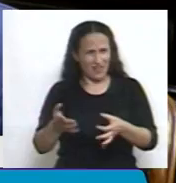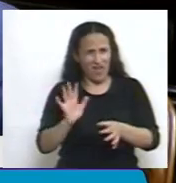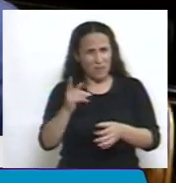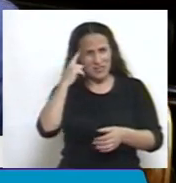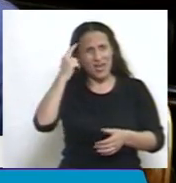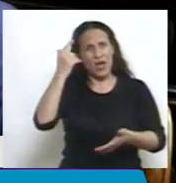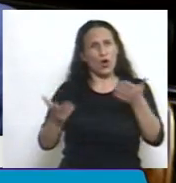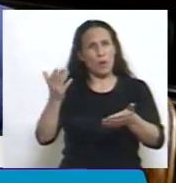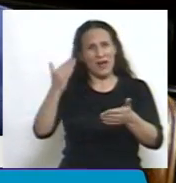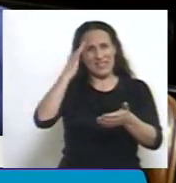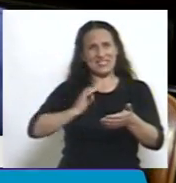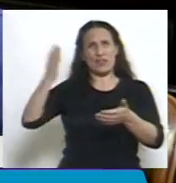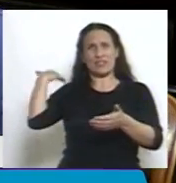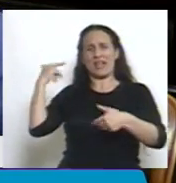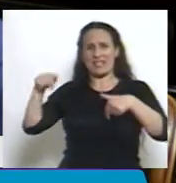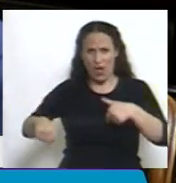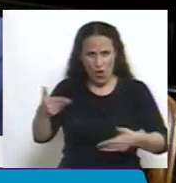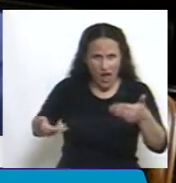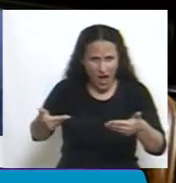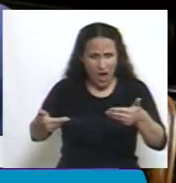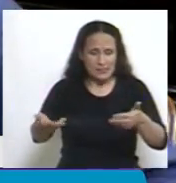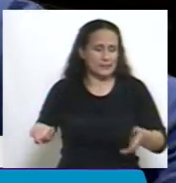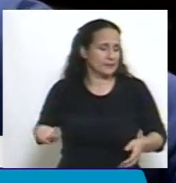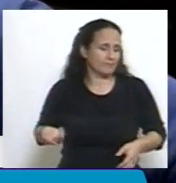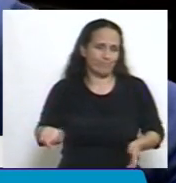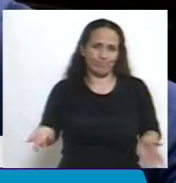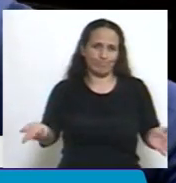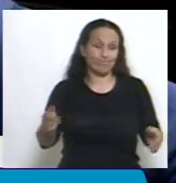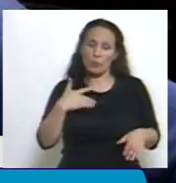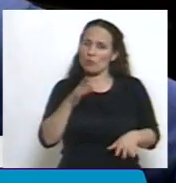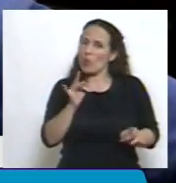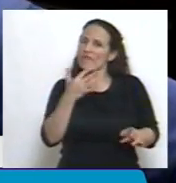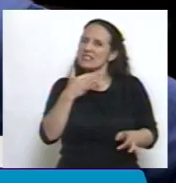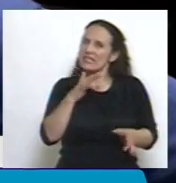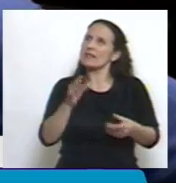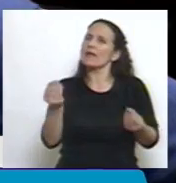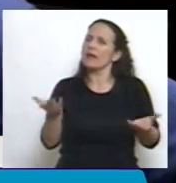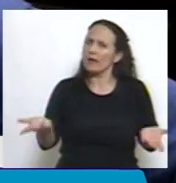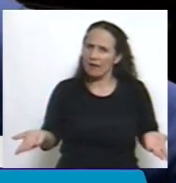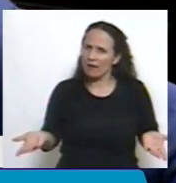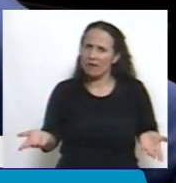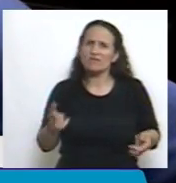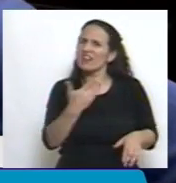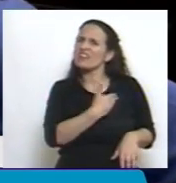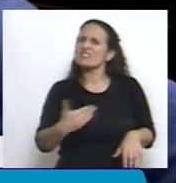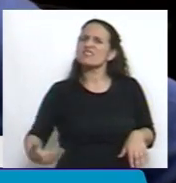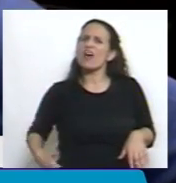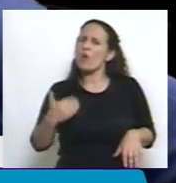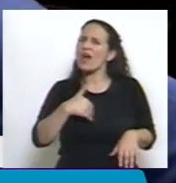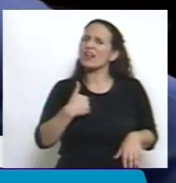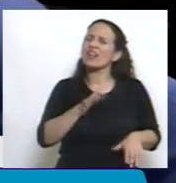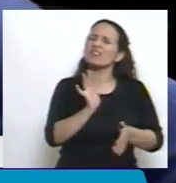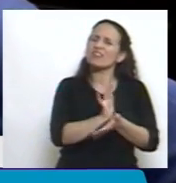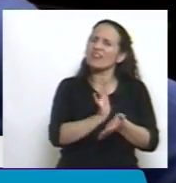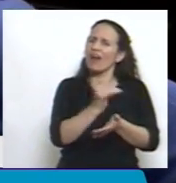años? La verdad, me cuesta mucho entenderlo. Entonces, el Estado argentino está perdiendo productividad. Quiere